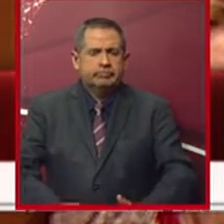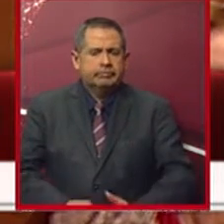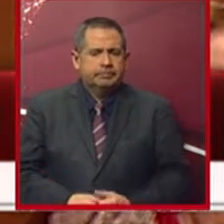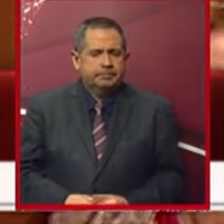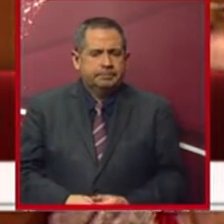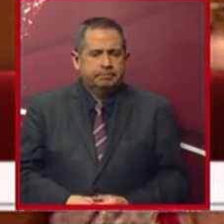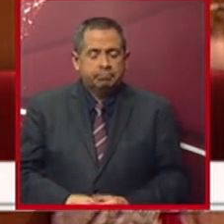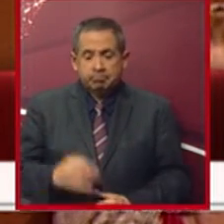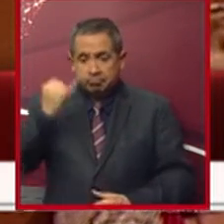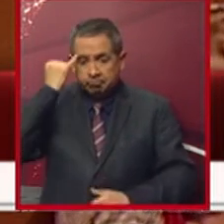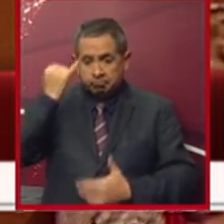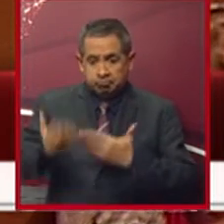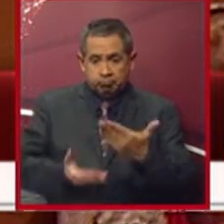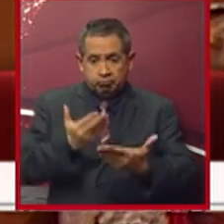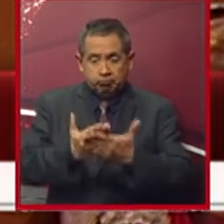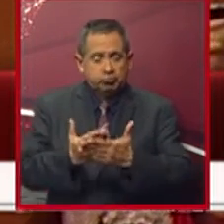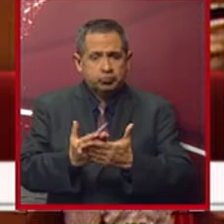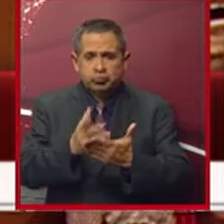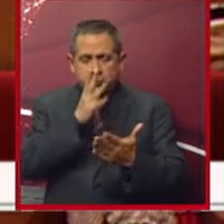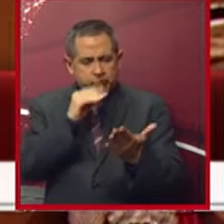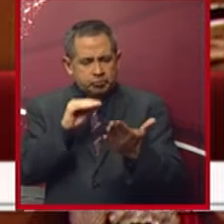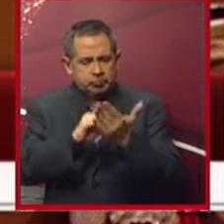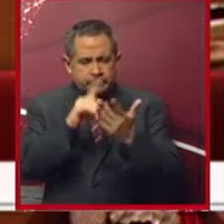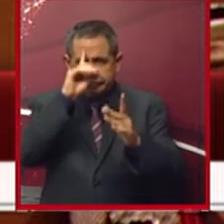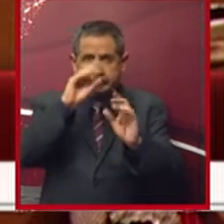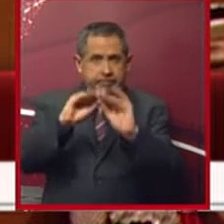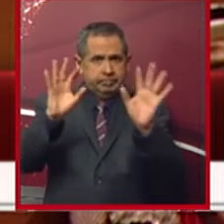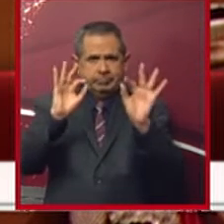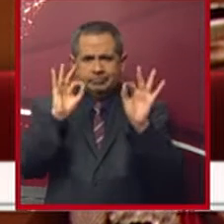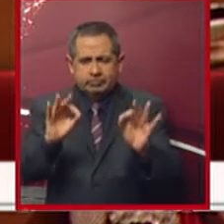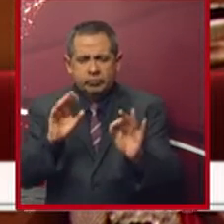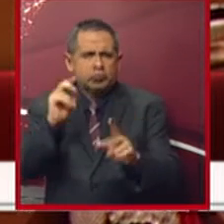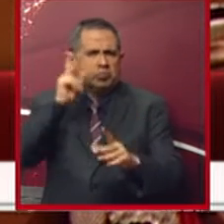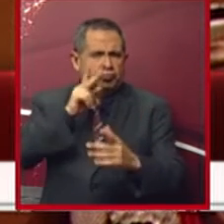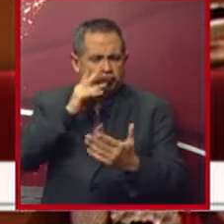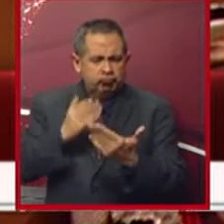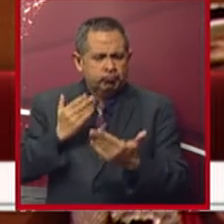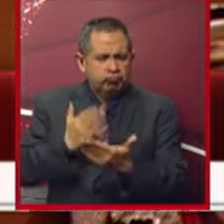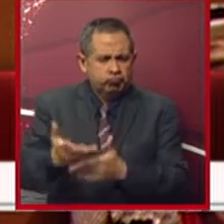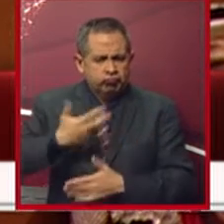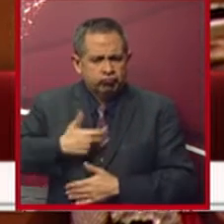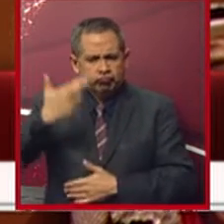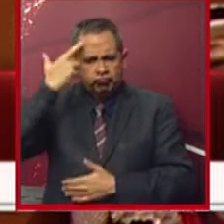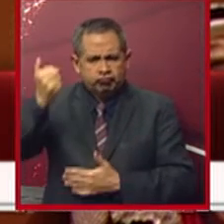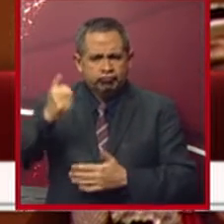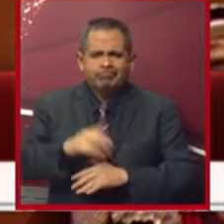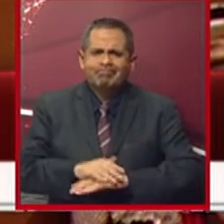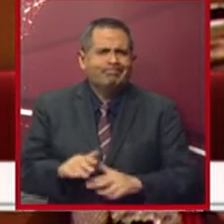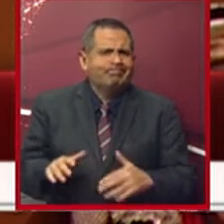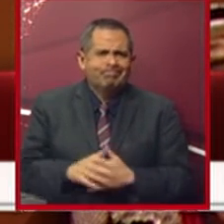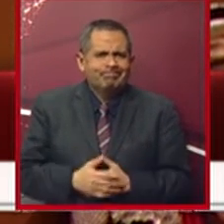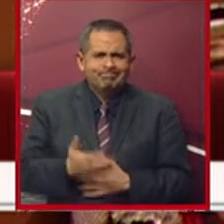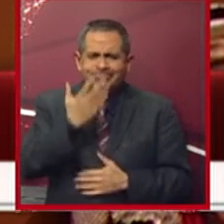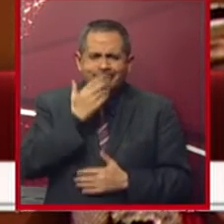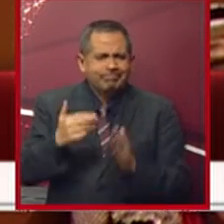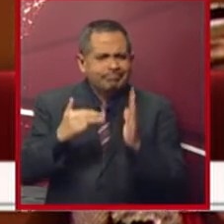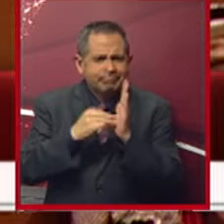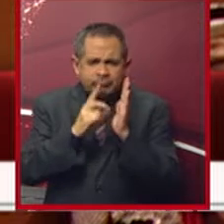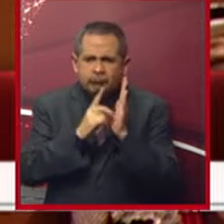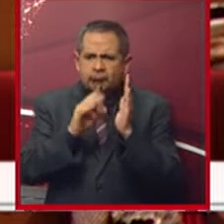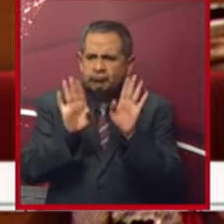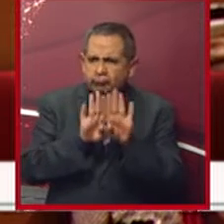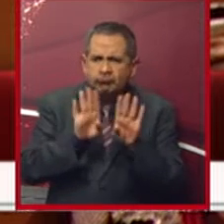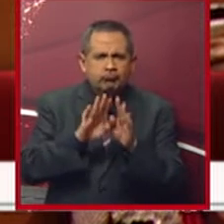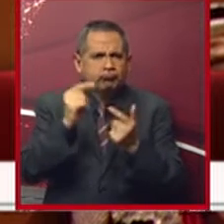La iniciativa de reforma no incorpora elementos objetivos ni aporta evidencia que sustente su sentido. No hay una metodología que pudiera